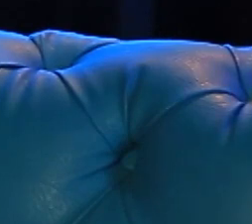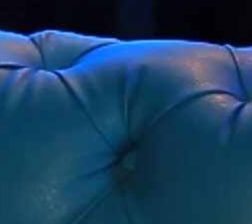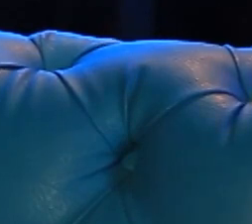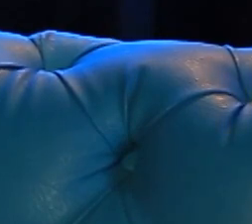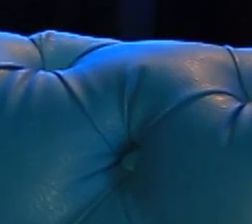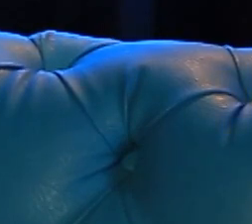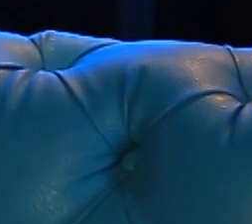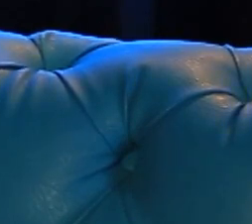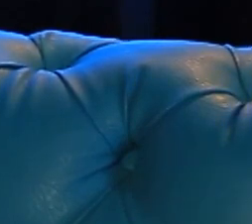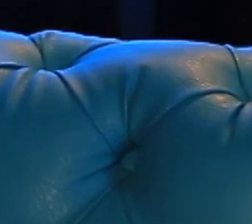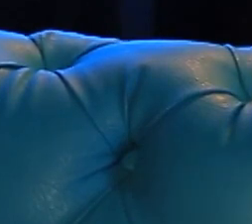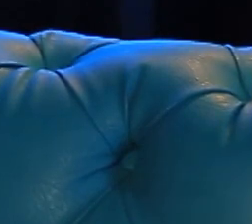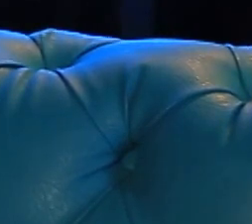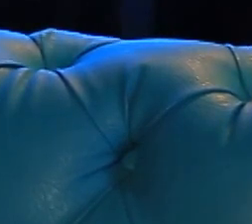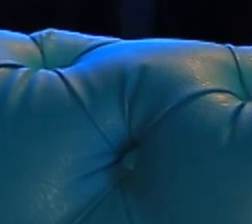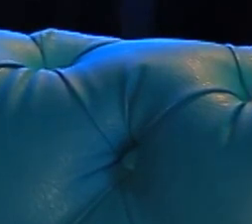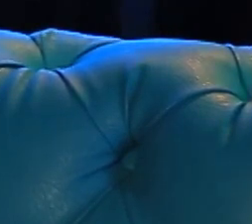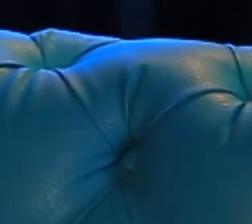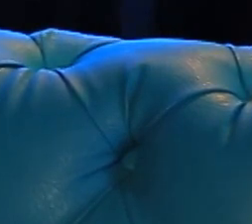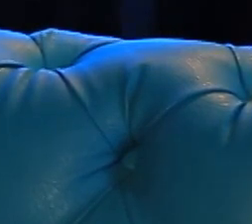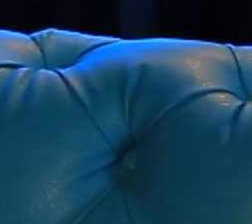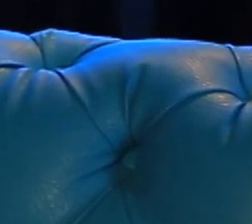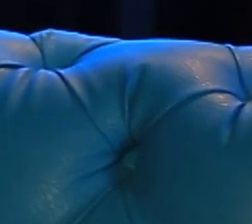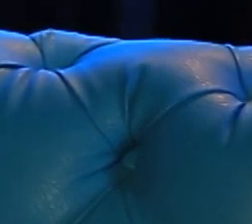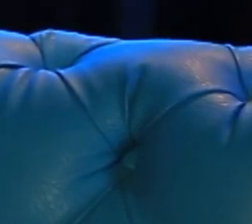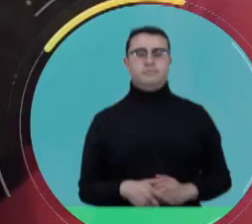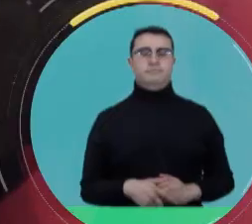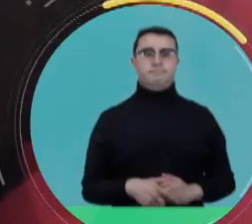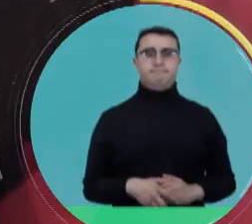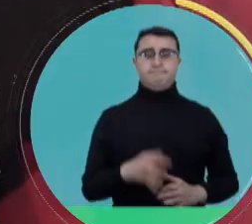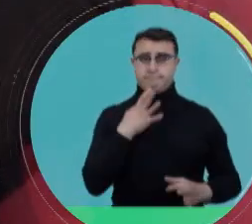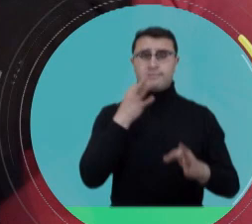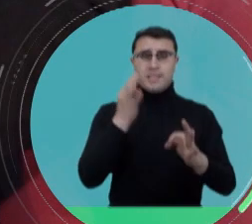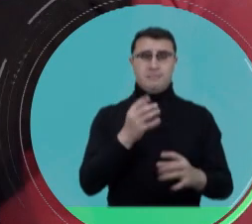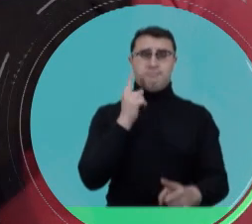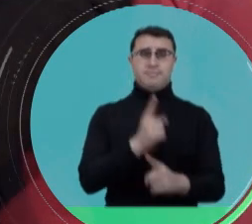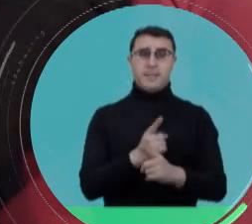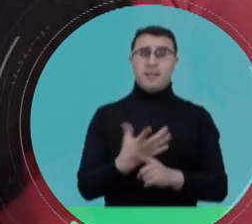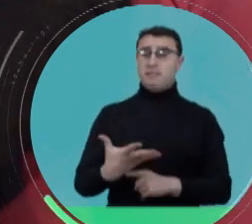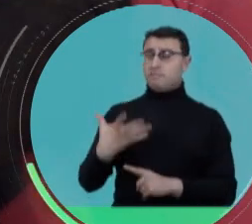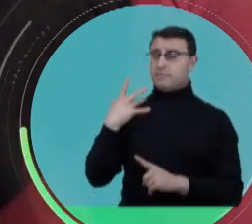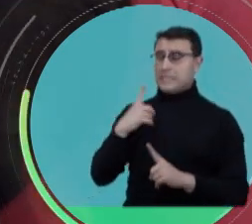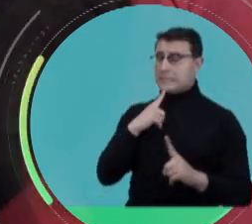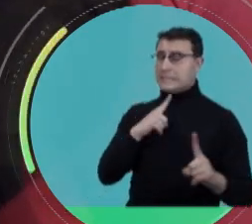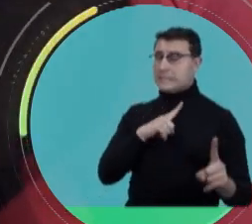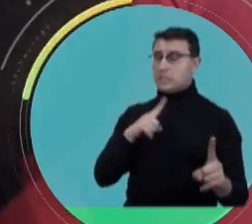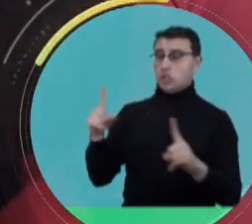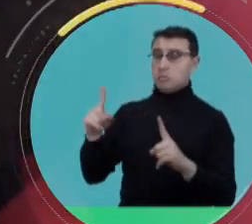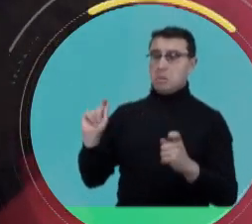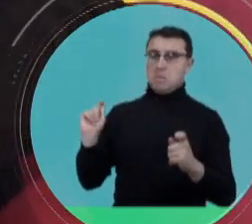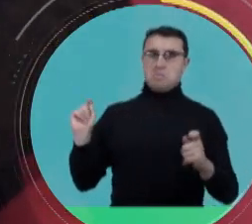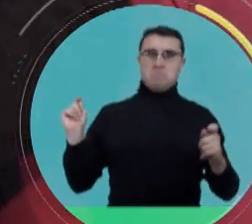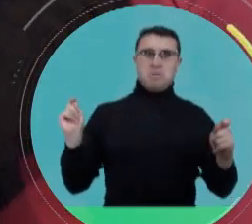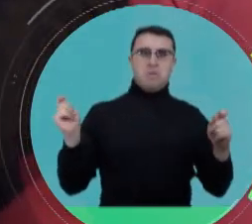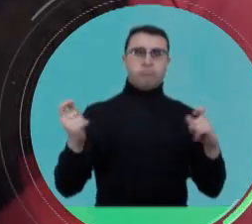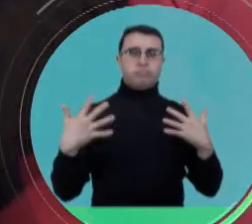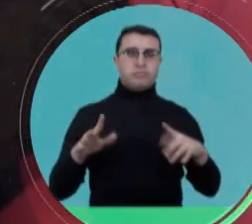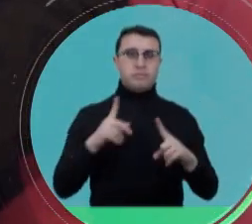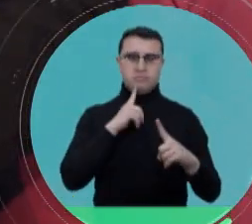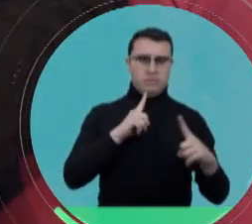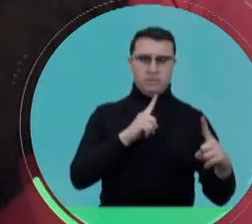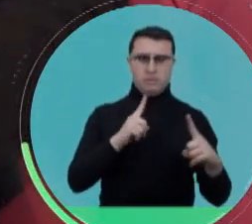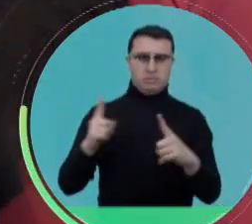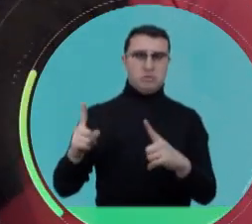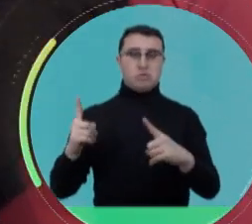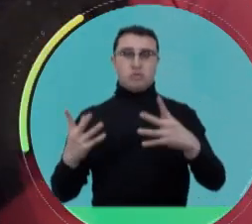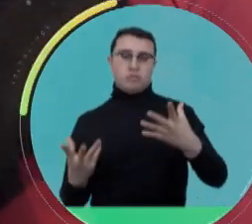dedos qué opinas tú de esta teoría es cierto las narrativas han cambiado mucho las narrativas cada vez